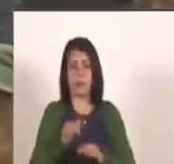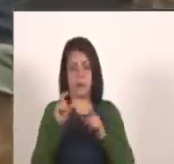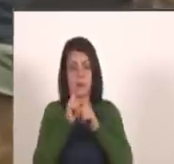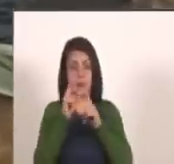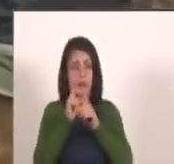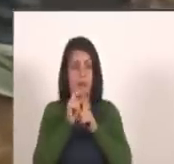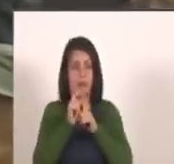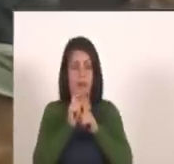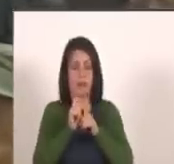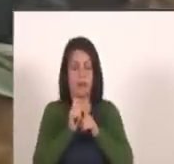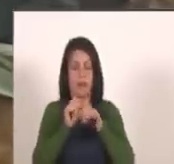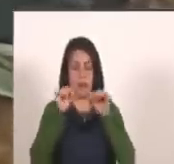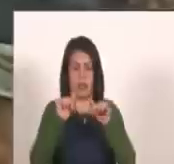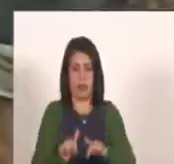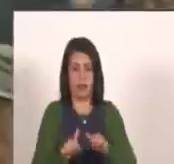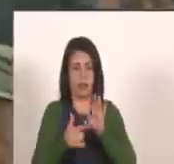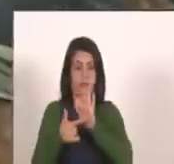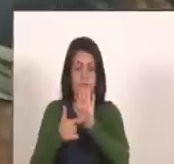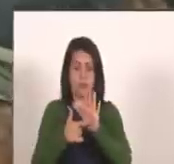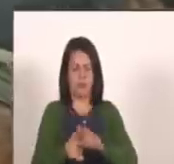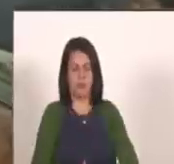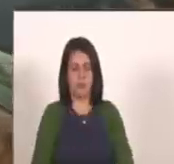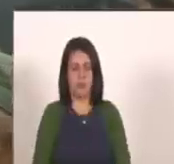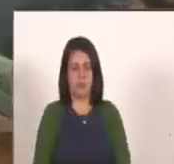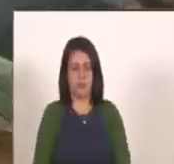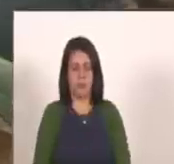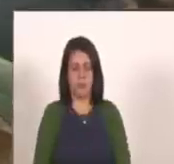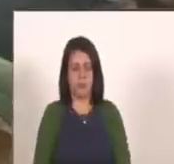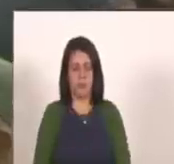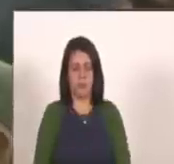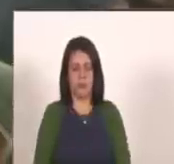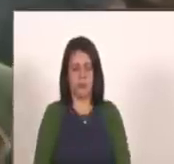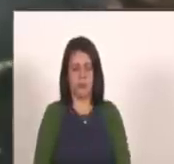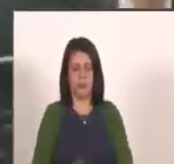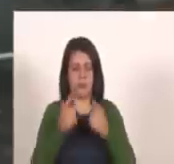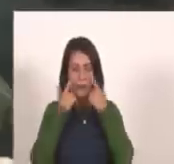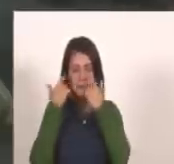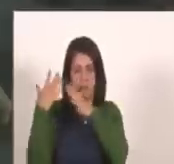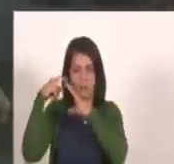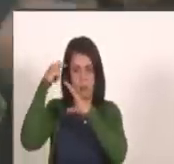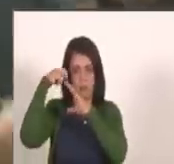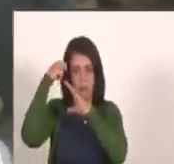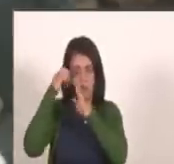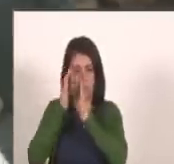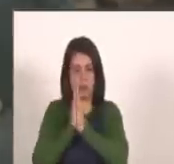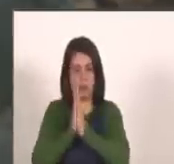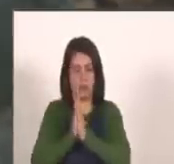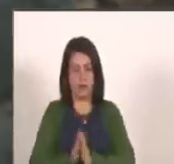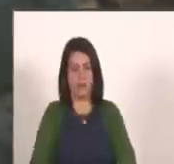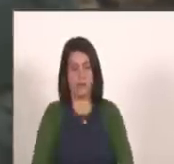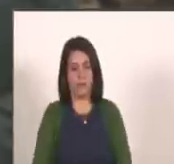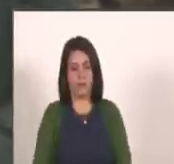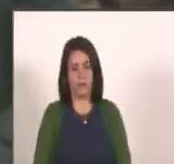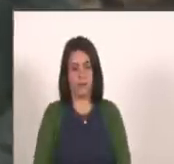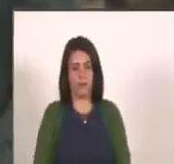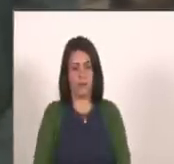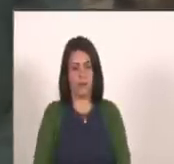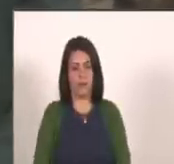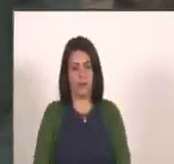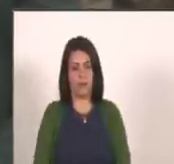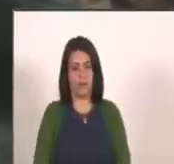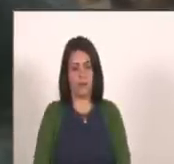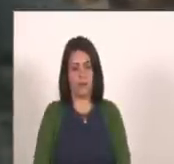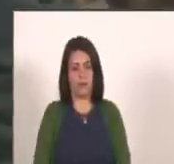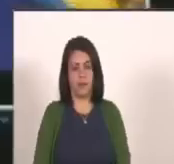estas palabras que aquí les estoy diciendo. Adelante, video, por favor.